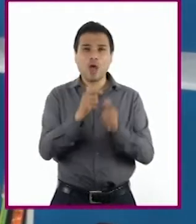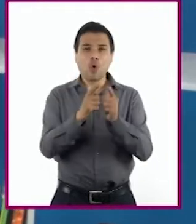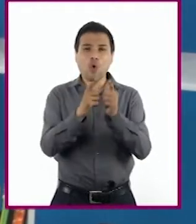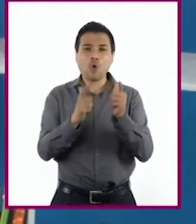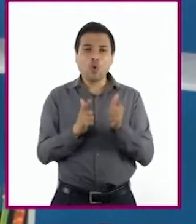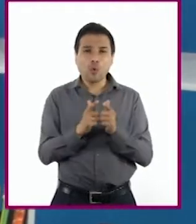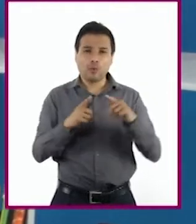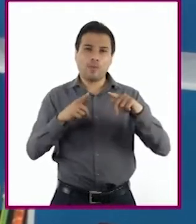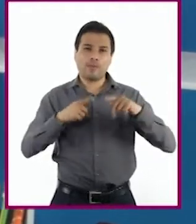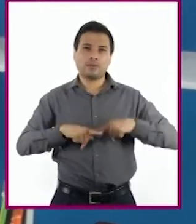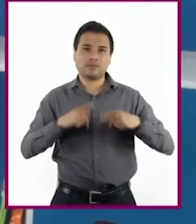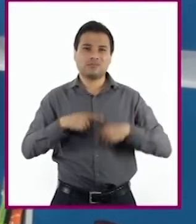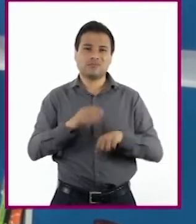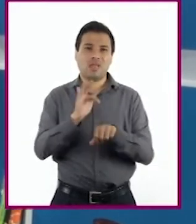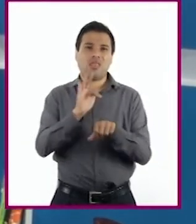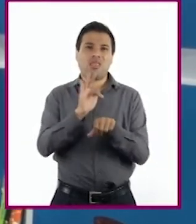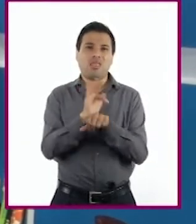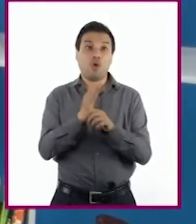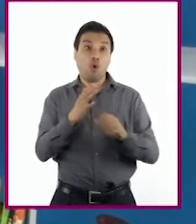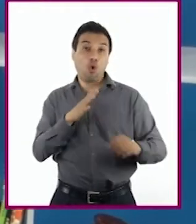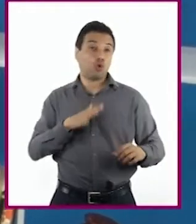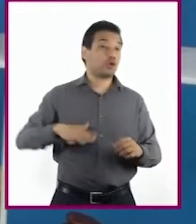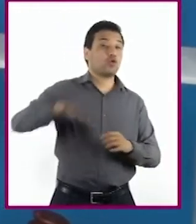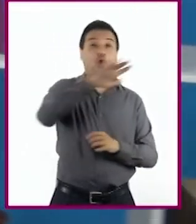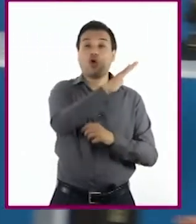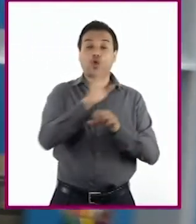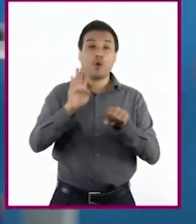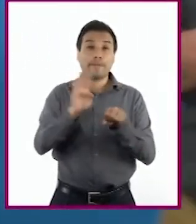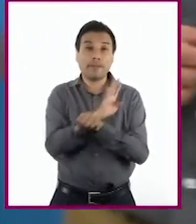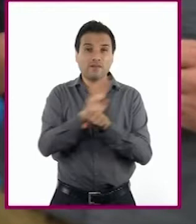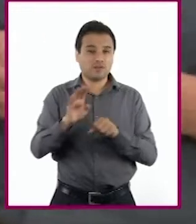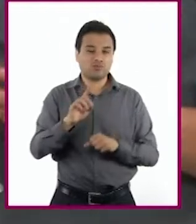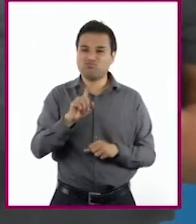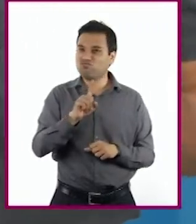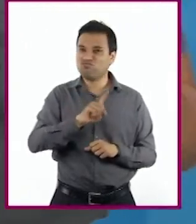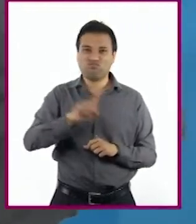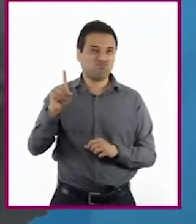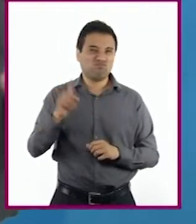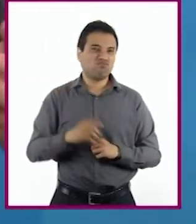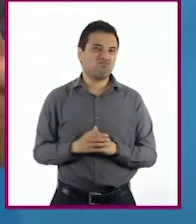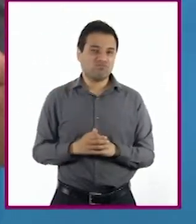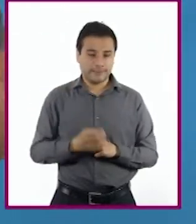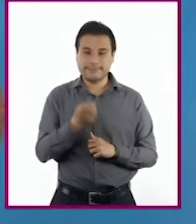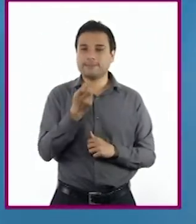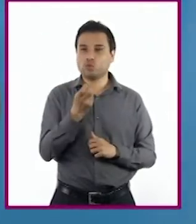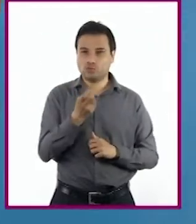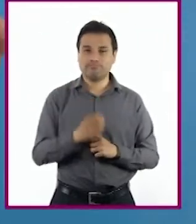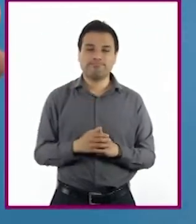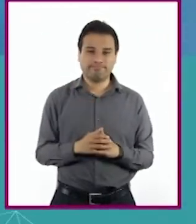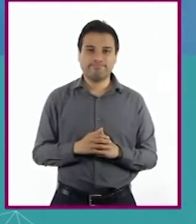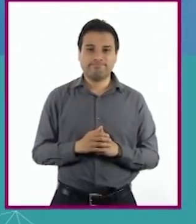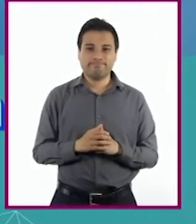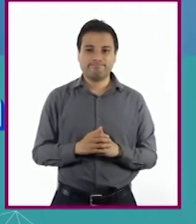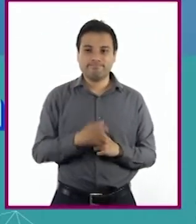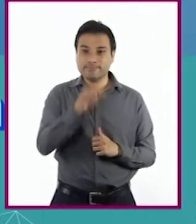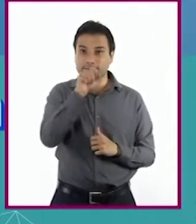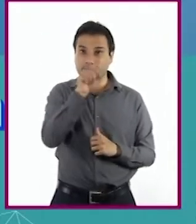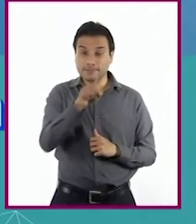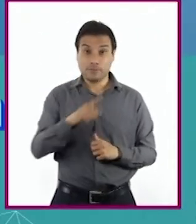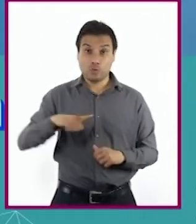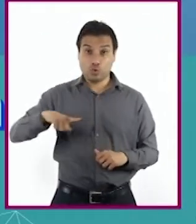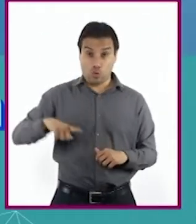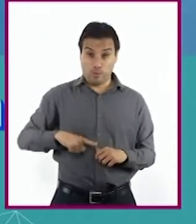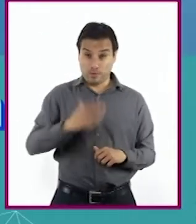de personas, en lugar de actuar en beneficio de la mayoría. Así es, Nadia. Además, los